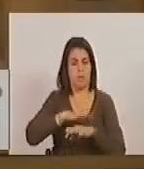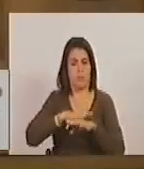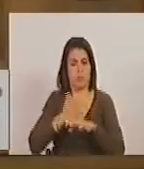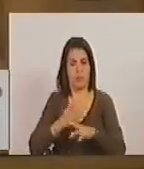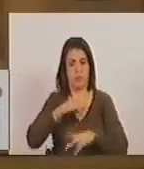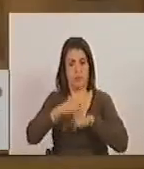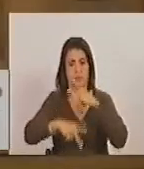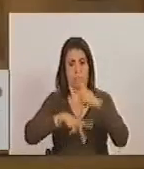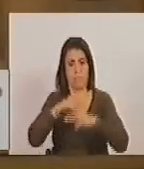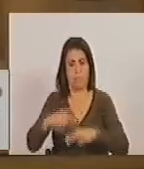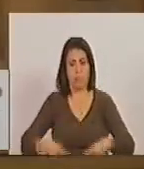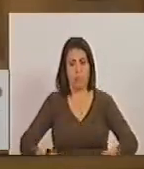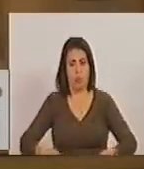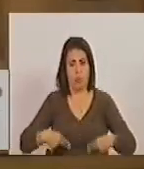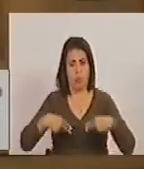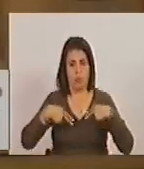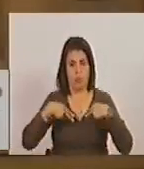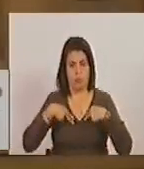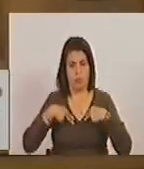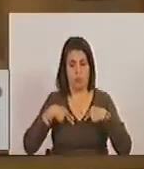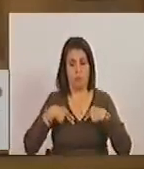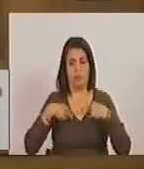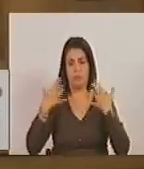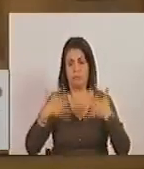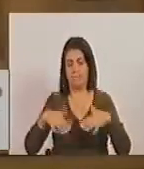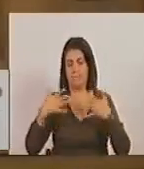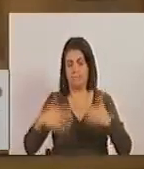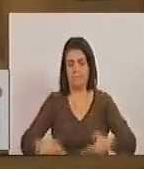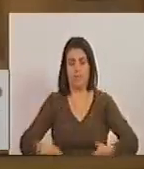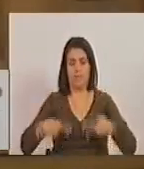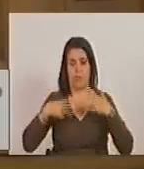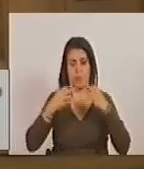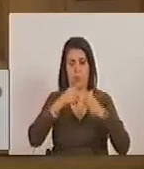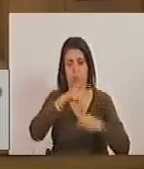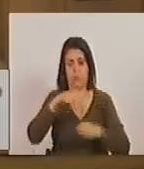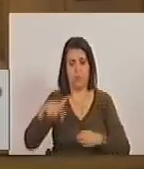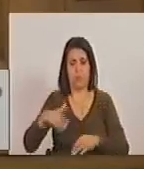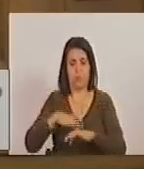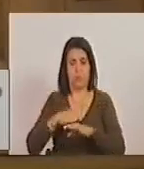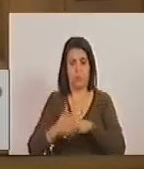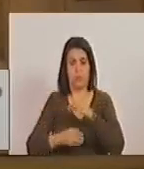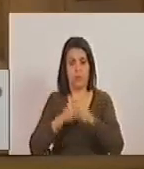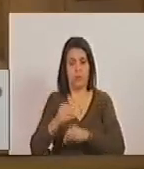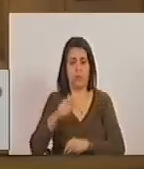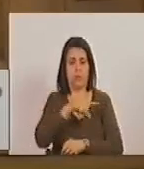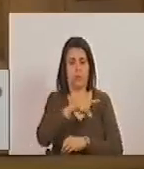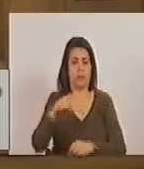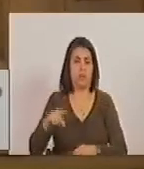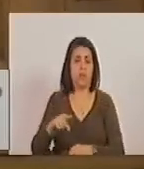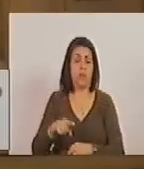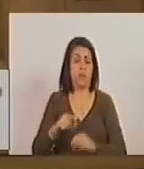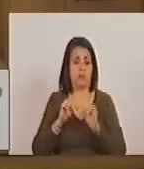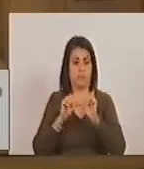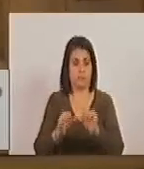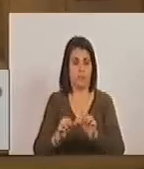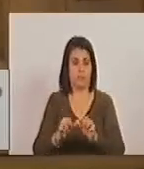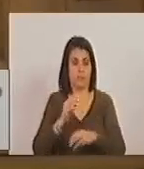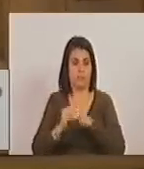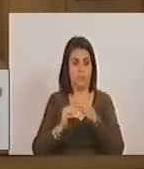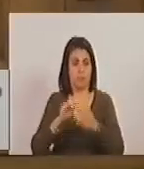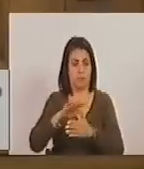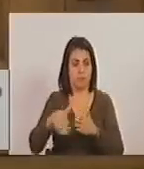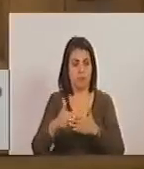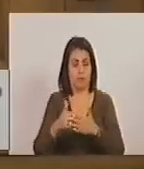es un proceso humanista que le ha costado la vida a muchas personas, entre ellas la de nuestro eterno comandante